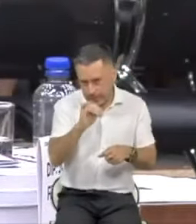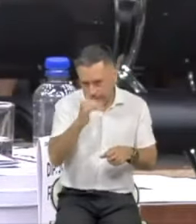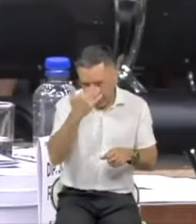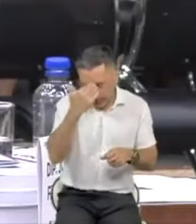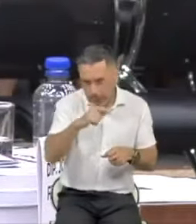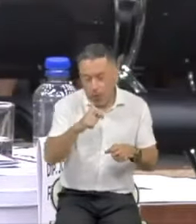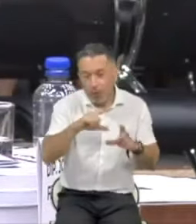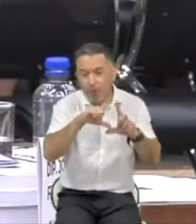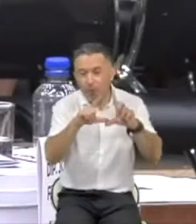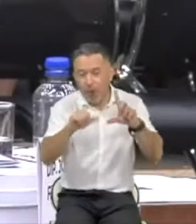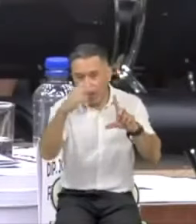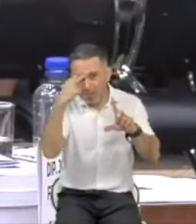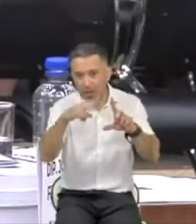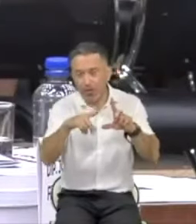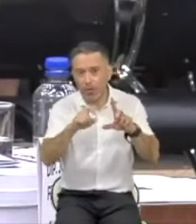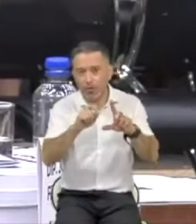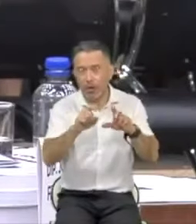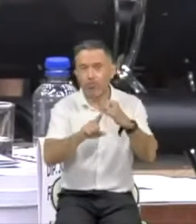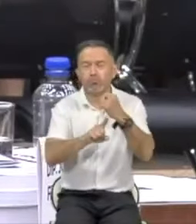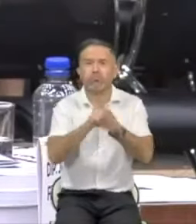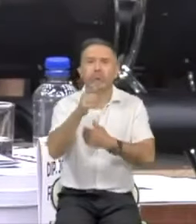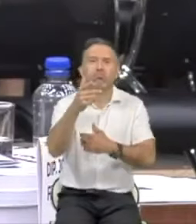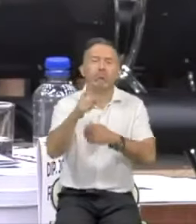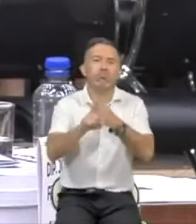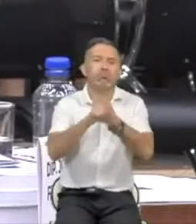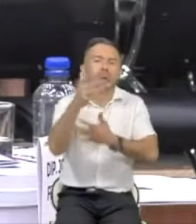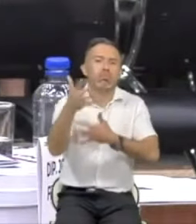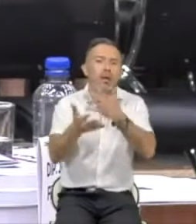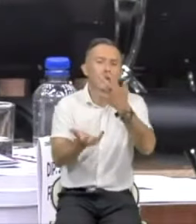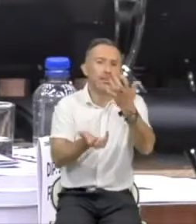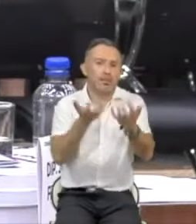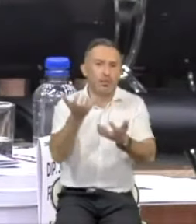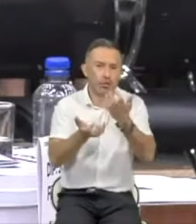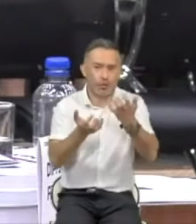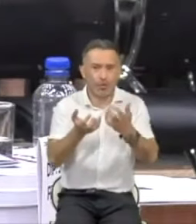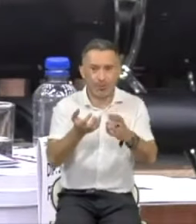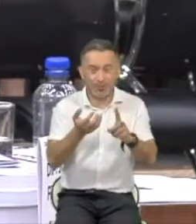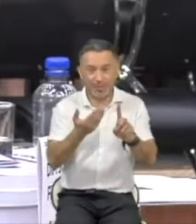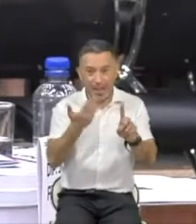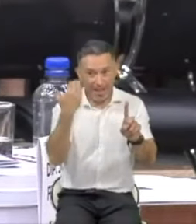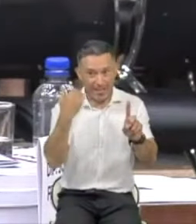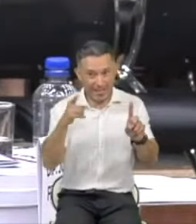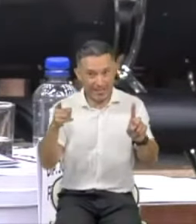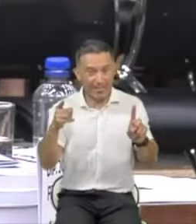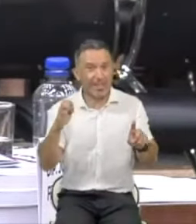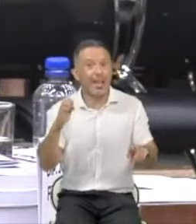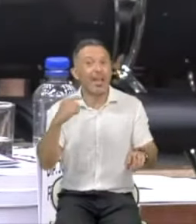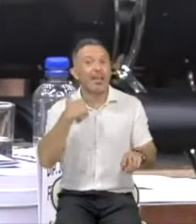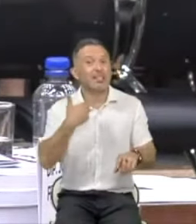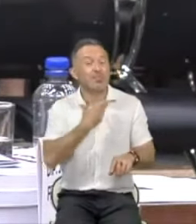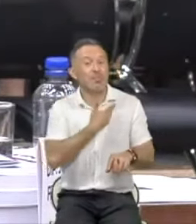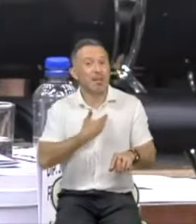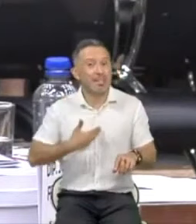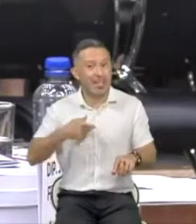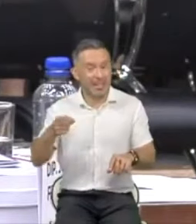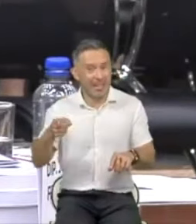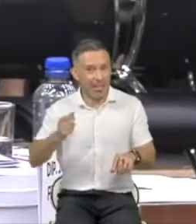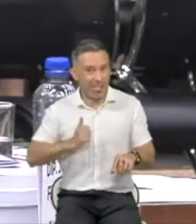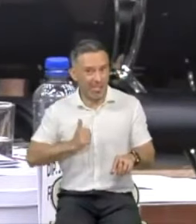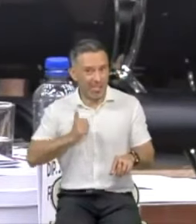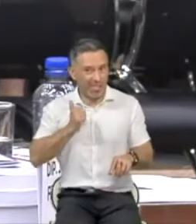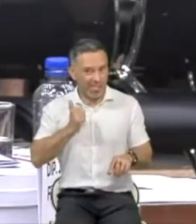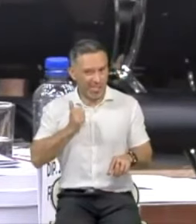país incendiaron el país quien usurpó la presidencia trabajó a favor del Chapo